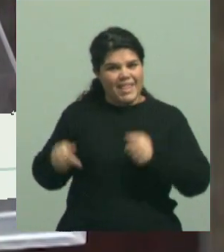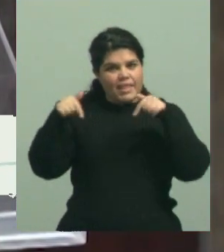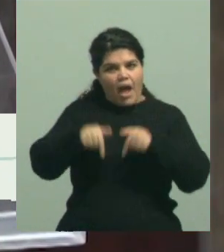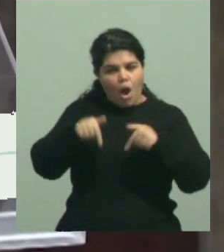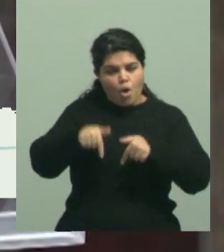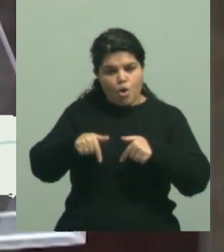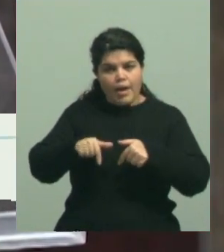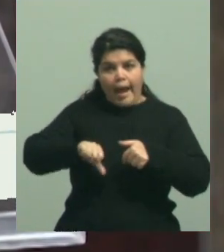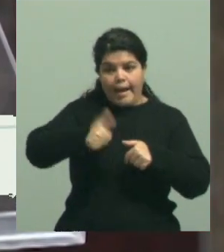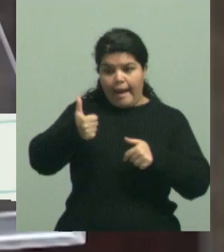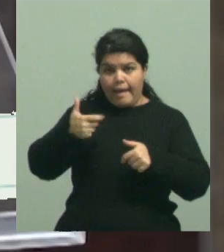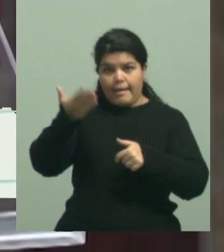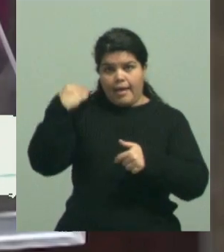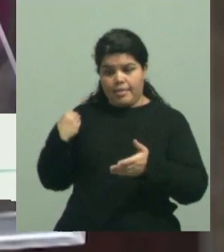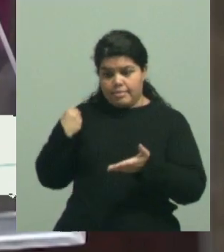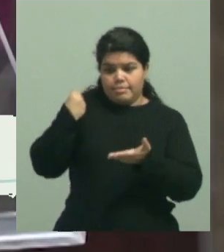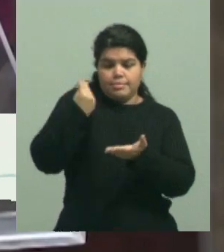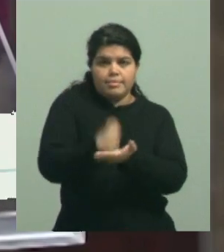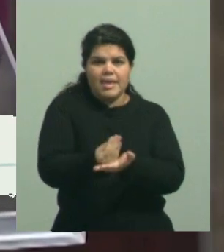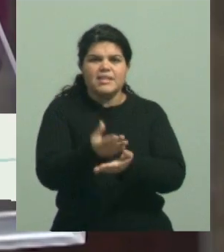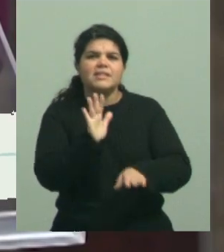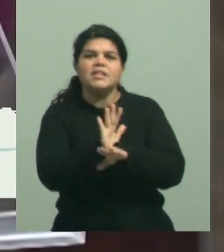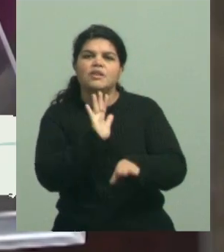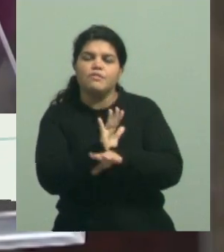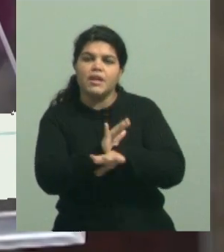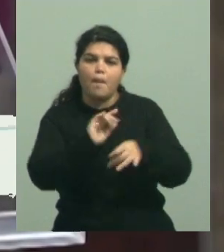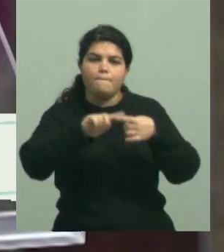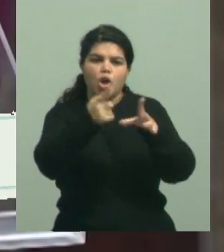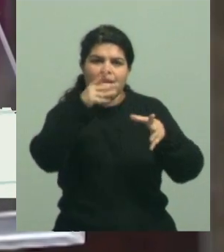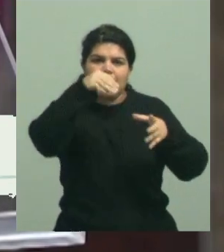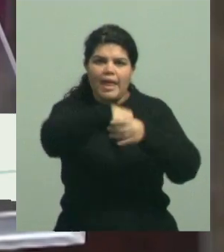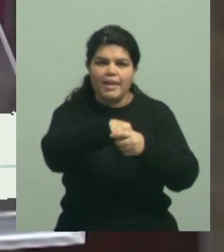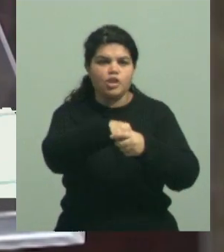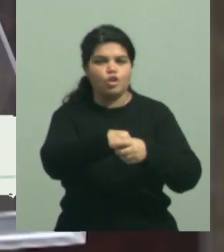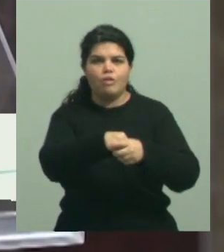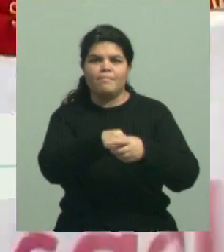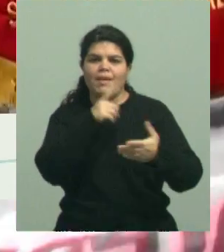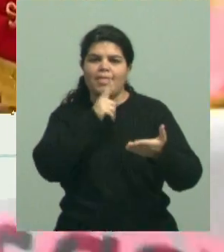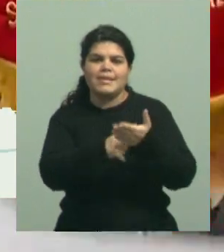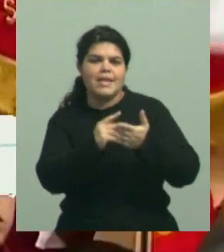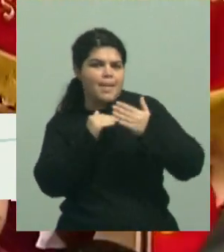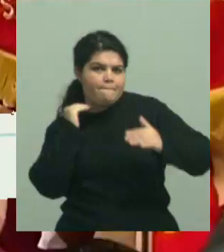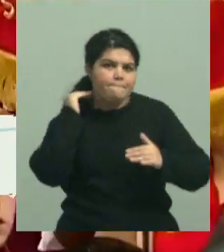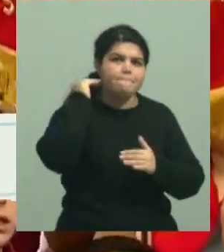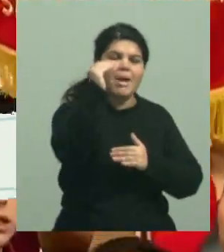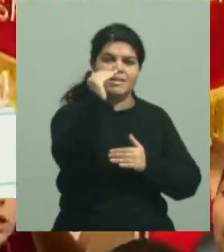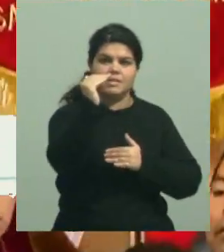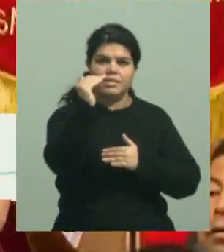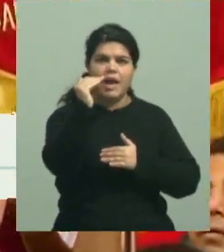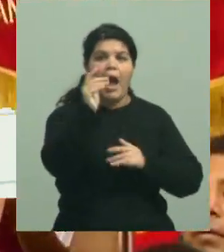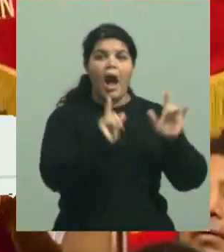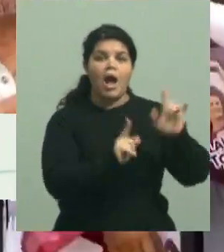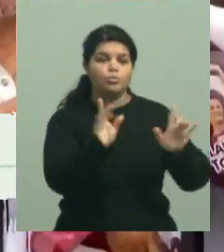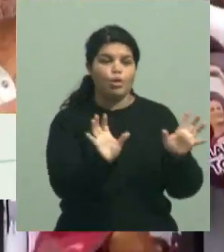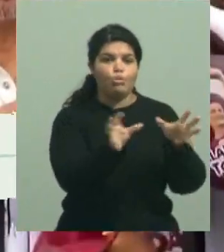trata de sobrevolar la política interna de México y de poder generar una contención. Desde varios sectores opositores lo tildan de